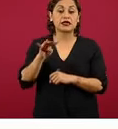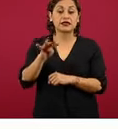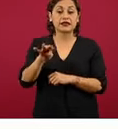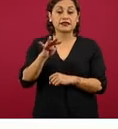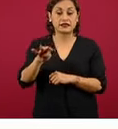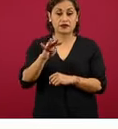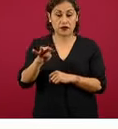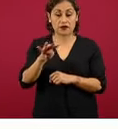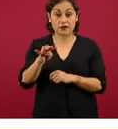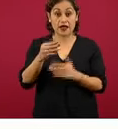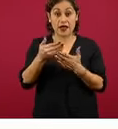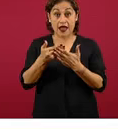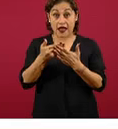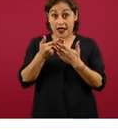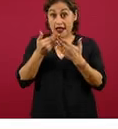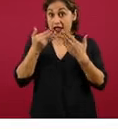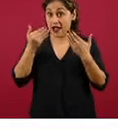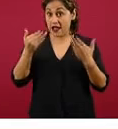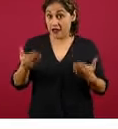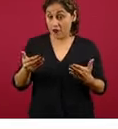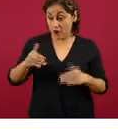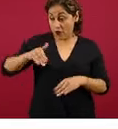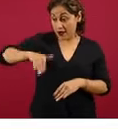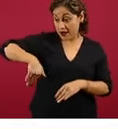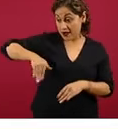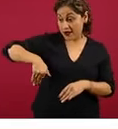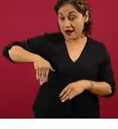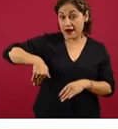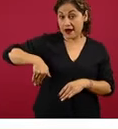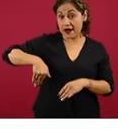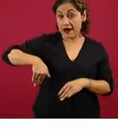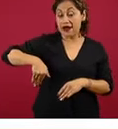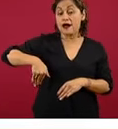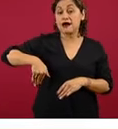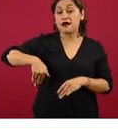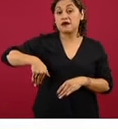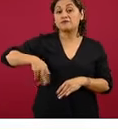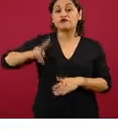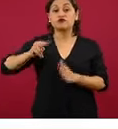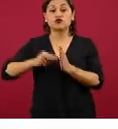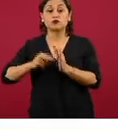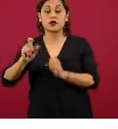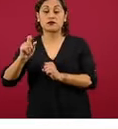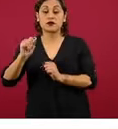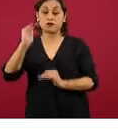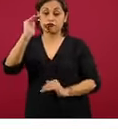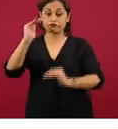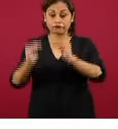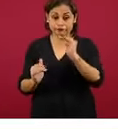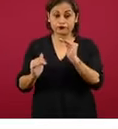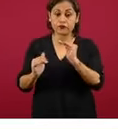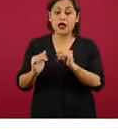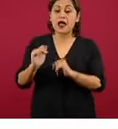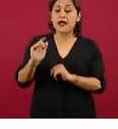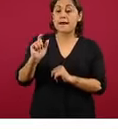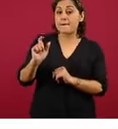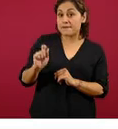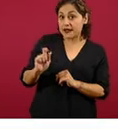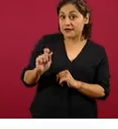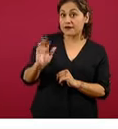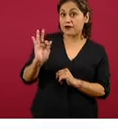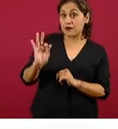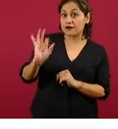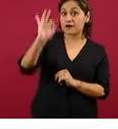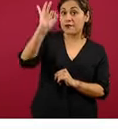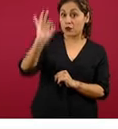este año, en este día de Nochebuena, se logró tener una reducción del 19 al 20 de 40%, pero aún